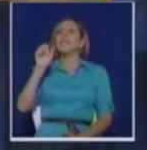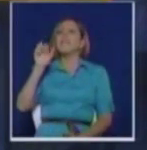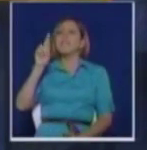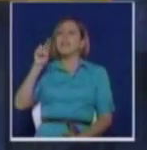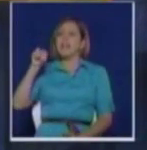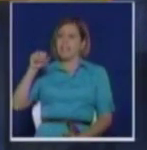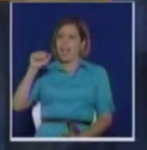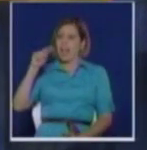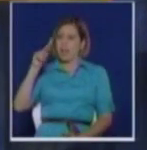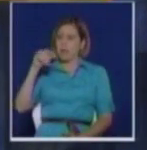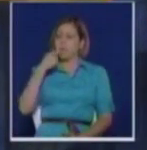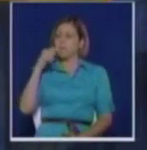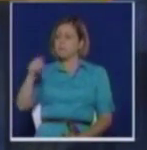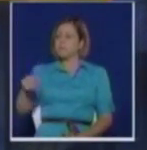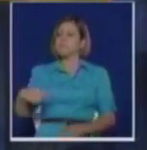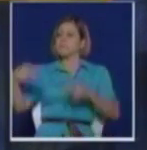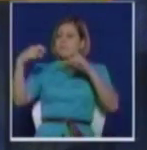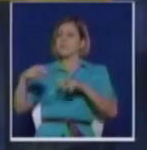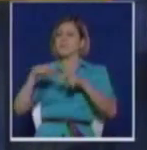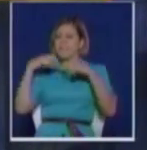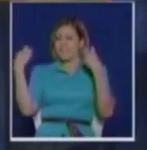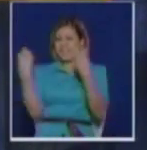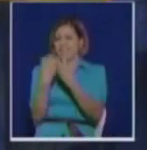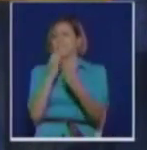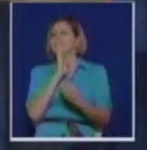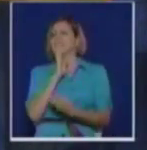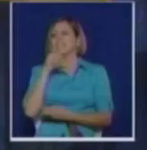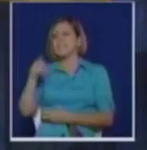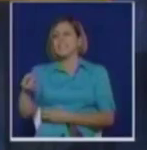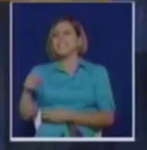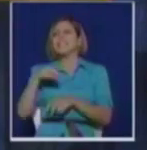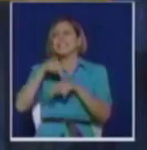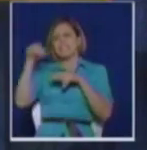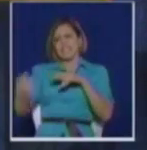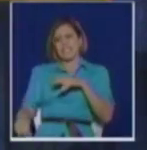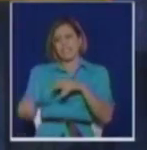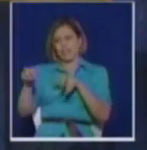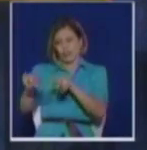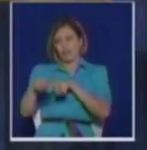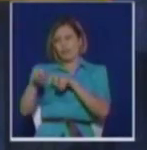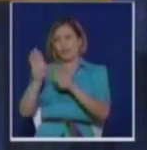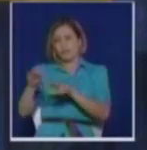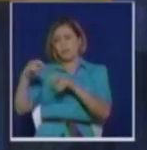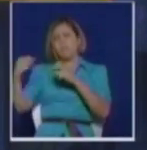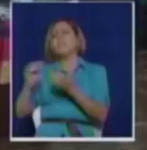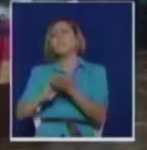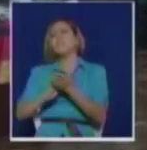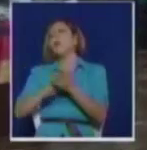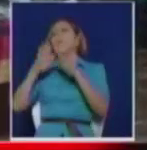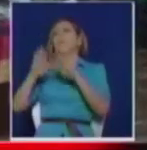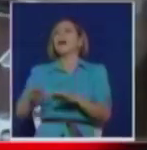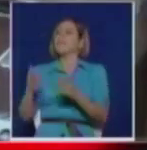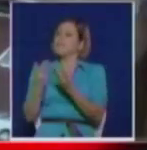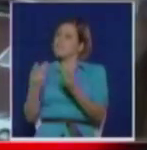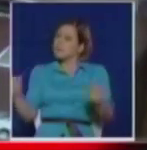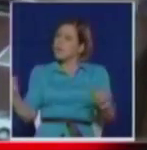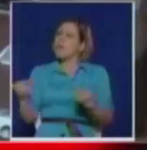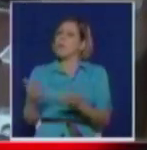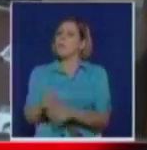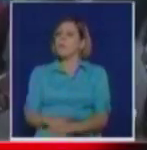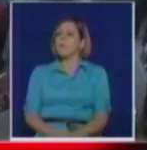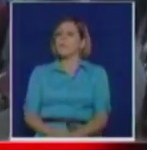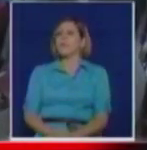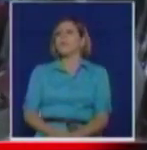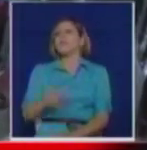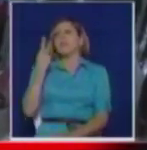con campesinos y líderes del paro agrario en Nariño para buscar un acuerdo al cese de actividades. Tras una reunión de 2 días con los pueblos